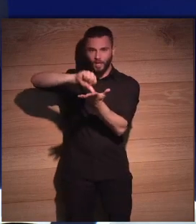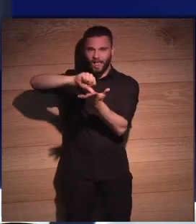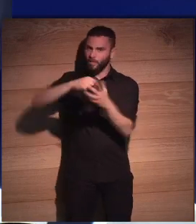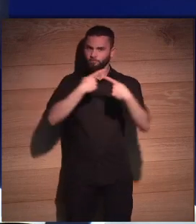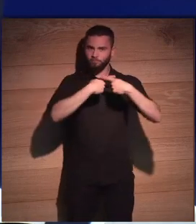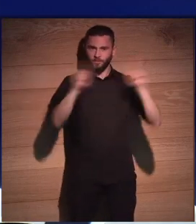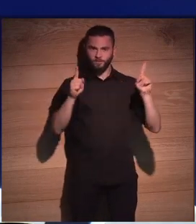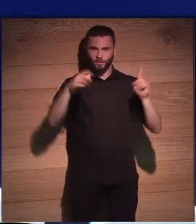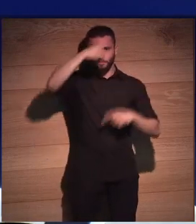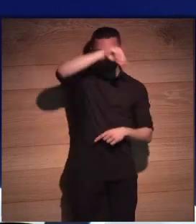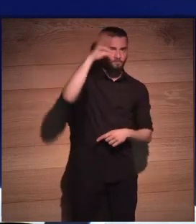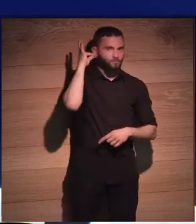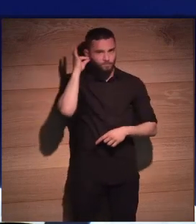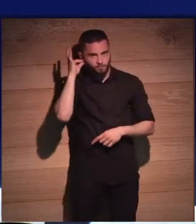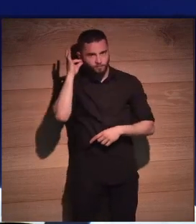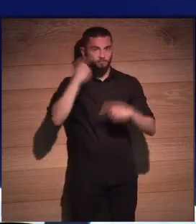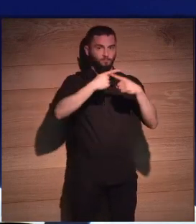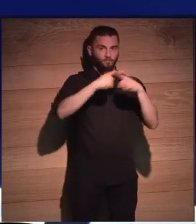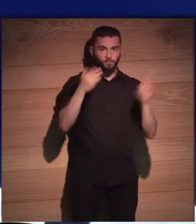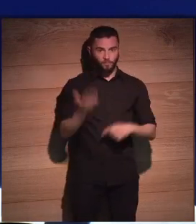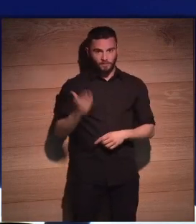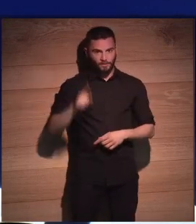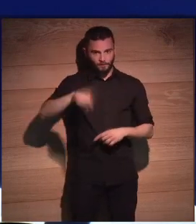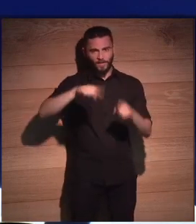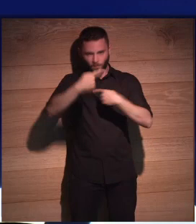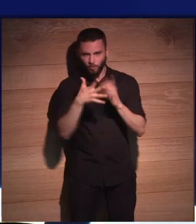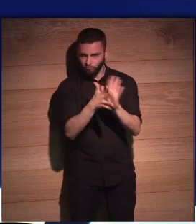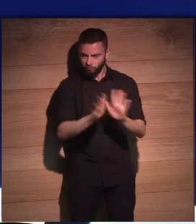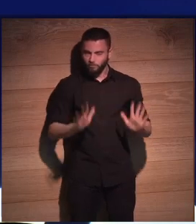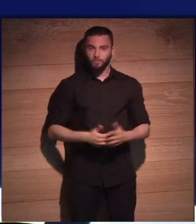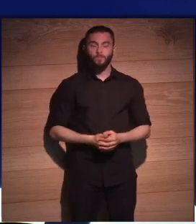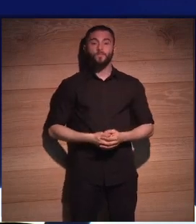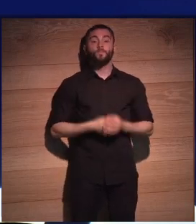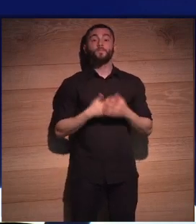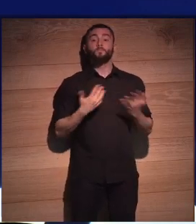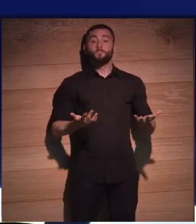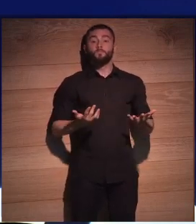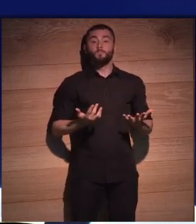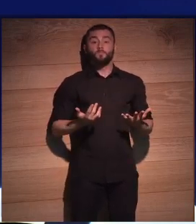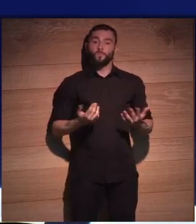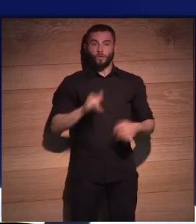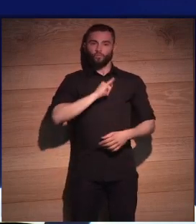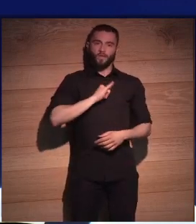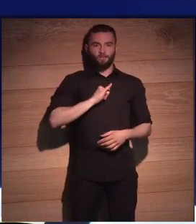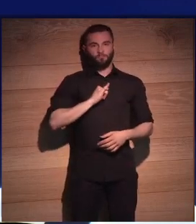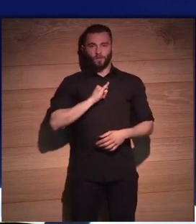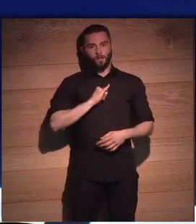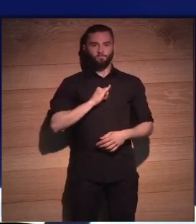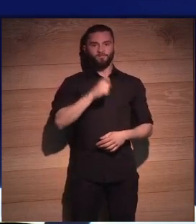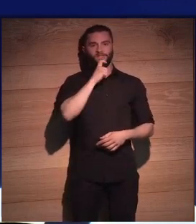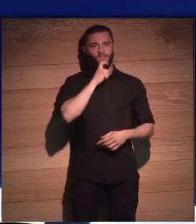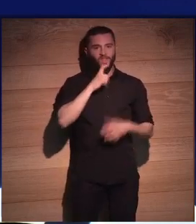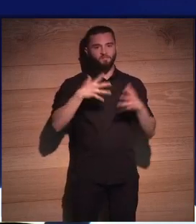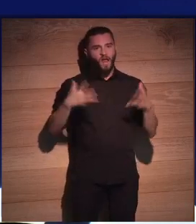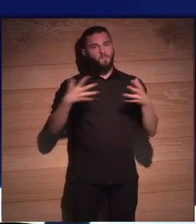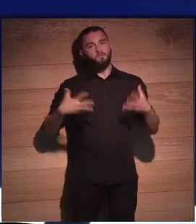La diferencia de género también es muy importante y hablaremos de eso dentro de un momento también. Y hay una idiosincrasia cada vez más compleja, ¿no?